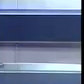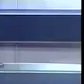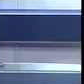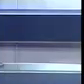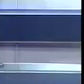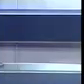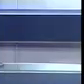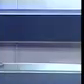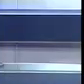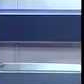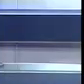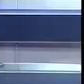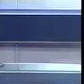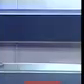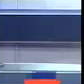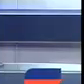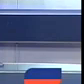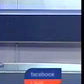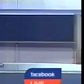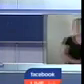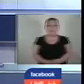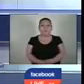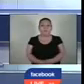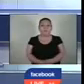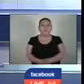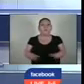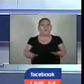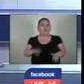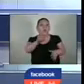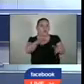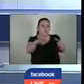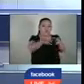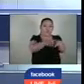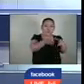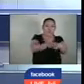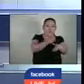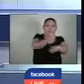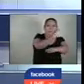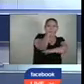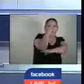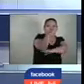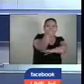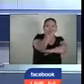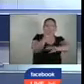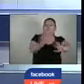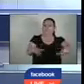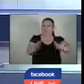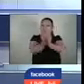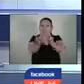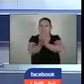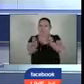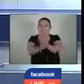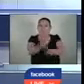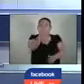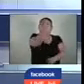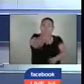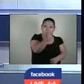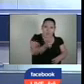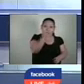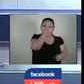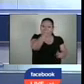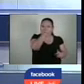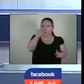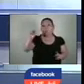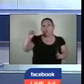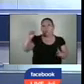Seis días completa un paro armado perpetrado por el Clan del Golfo en Colombia a raíz de la extradición a los Estados Unidos de alias